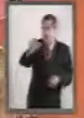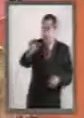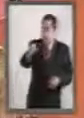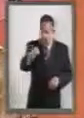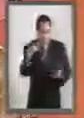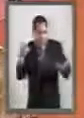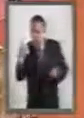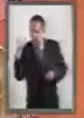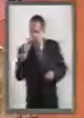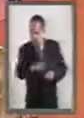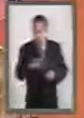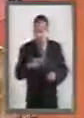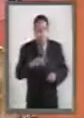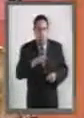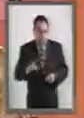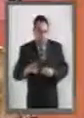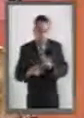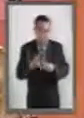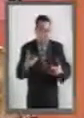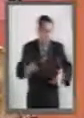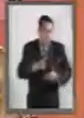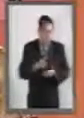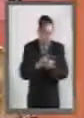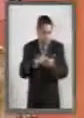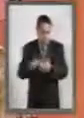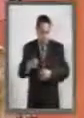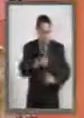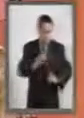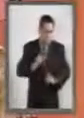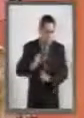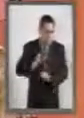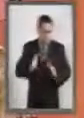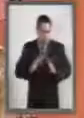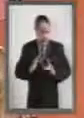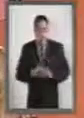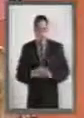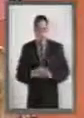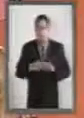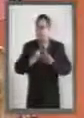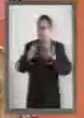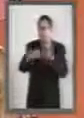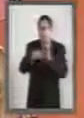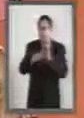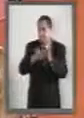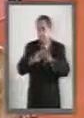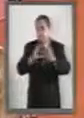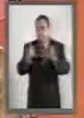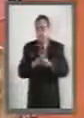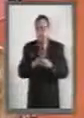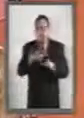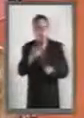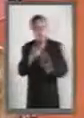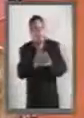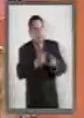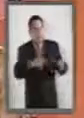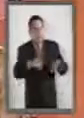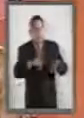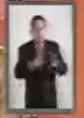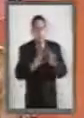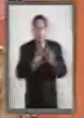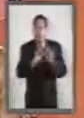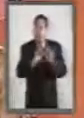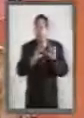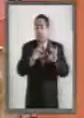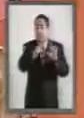realizar esta tarea. Establece con toda claridad el procedimiento de emisión de la Declaratoria de Afectación de Seguridad Interior, que